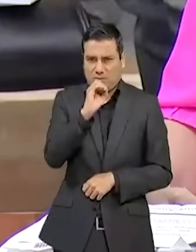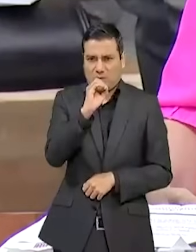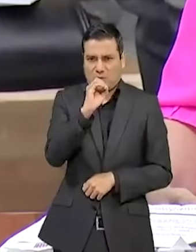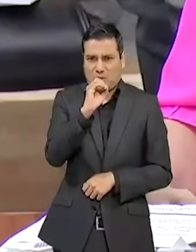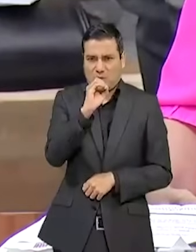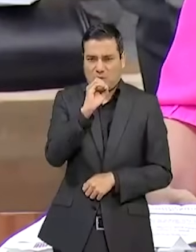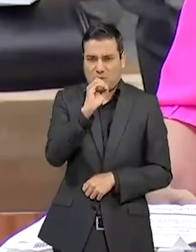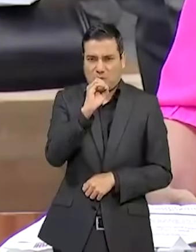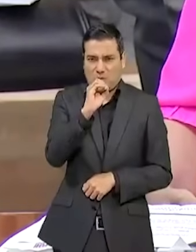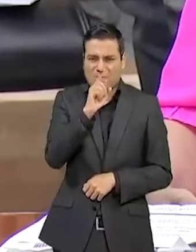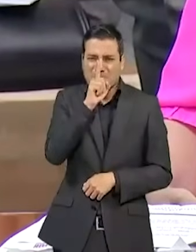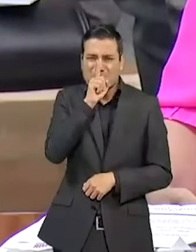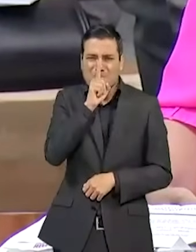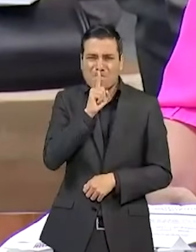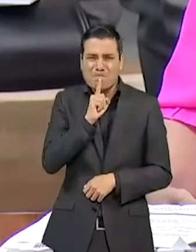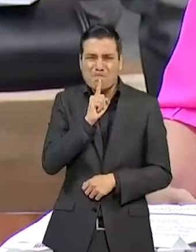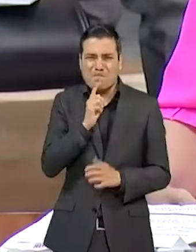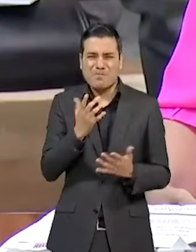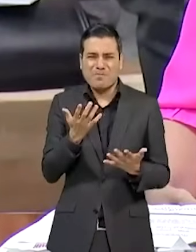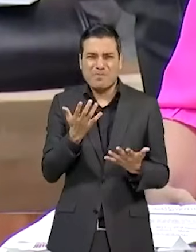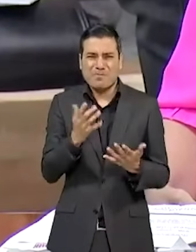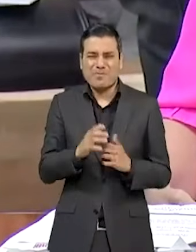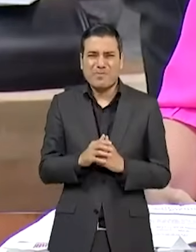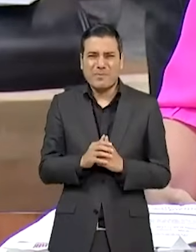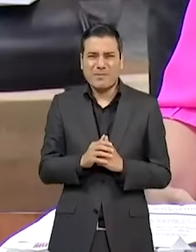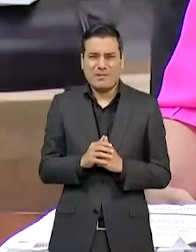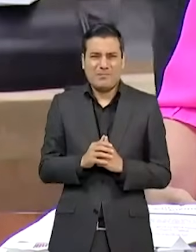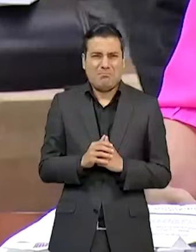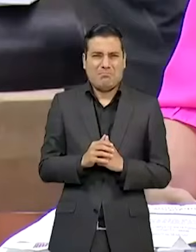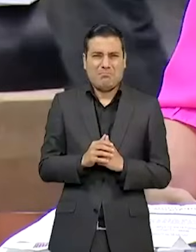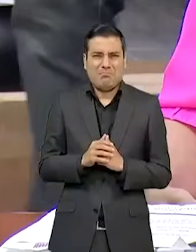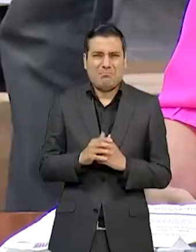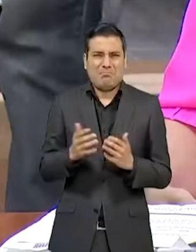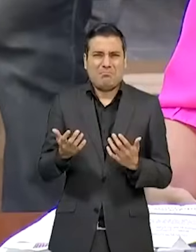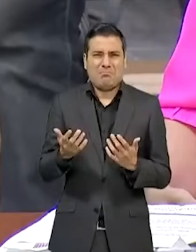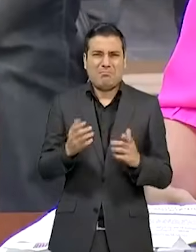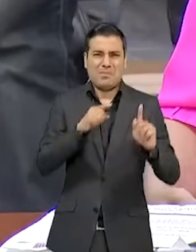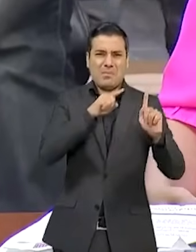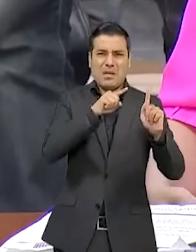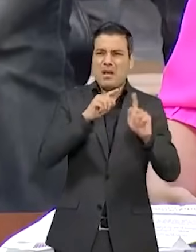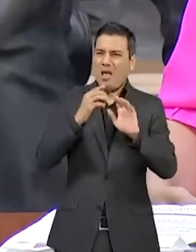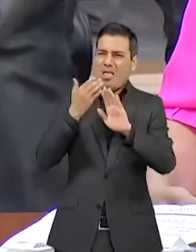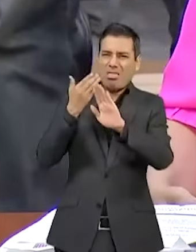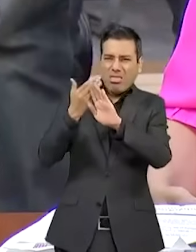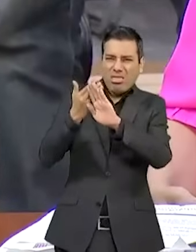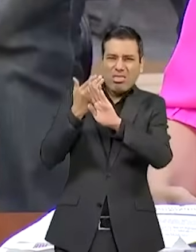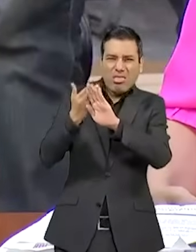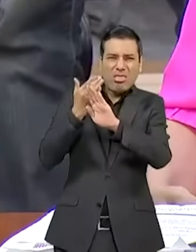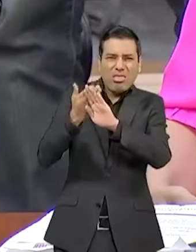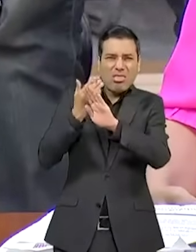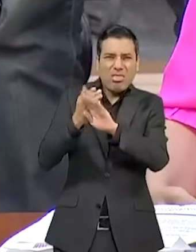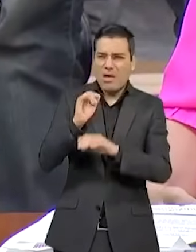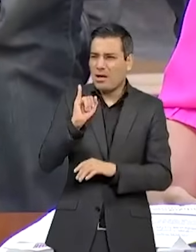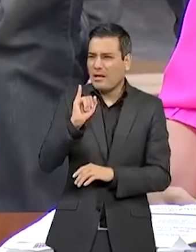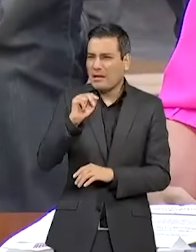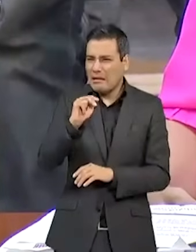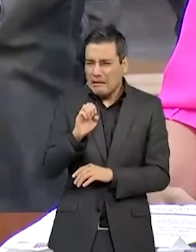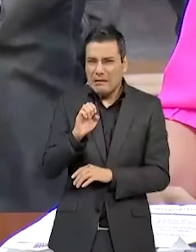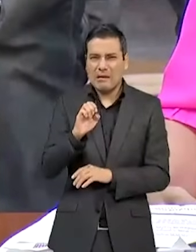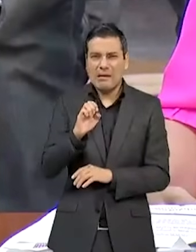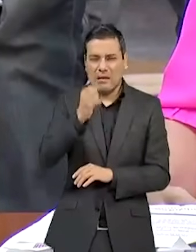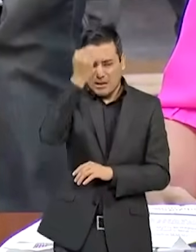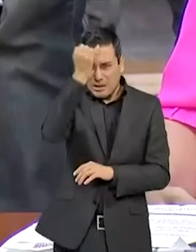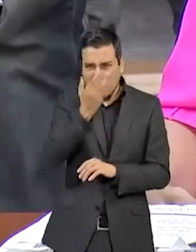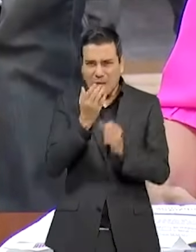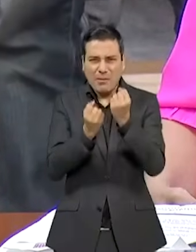Y frente a la descalificación constante del INE no hay esa preocupación, no hay ese estricto apego a